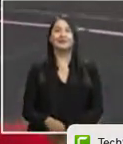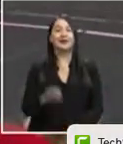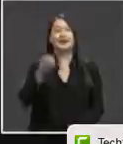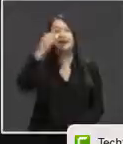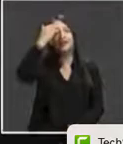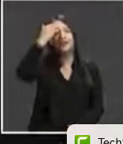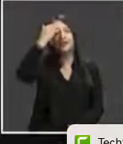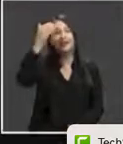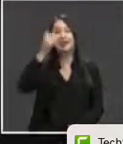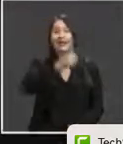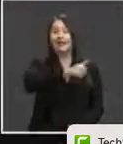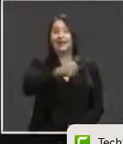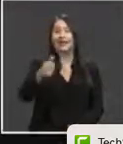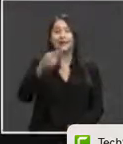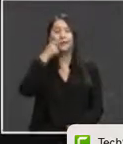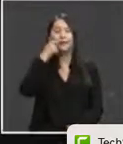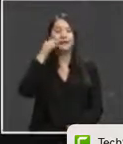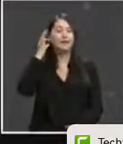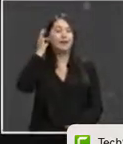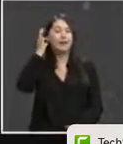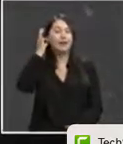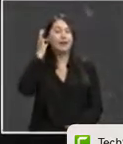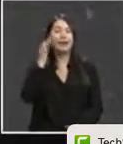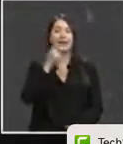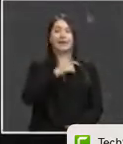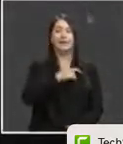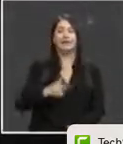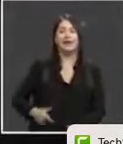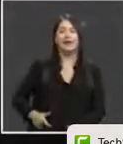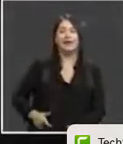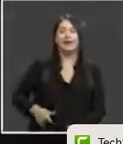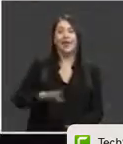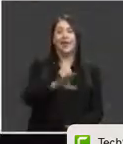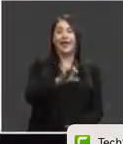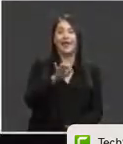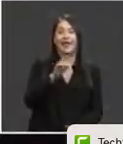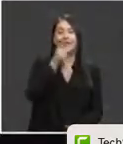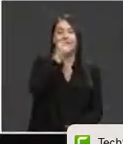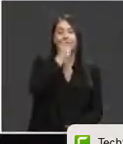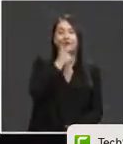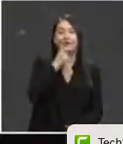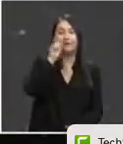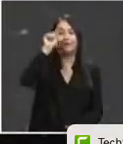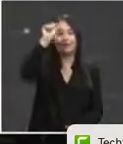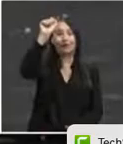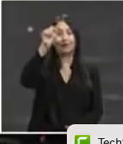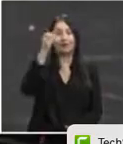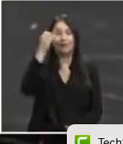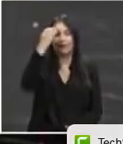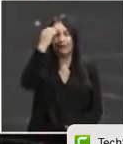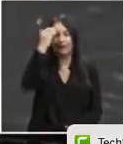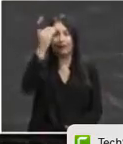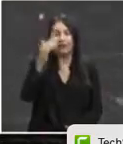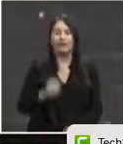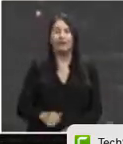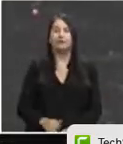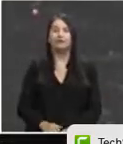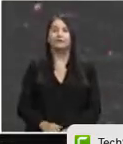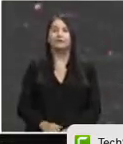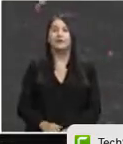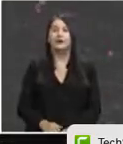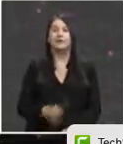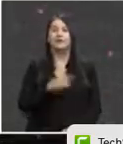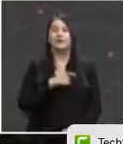Muy buenos días a todos y a todas. Presidente electo Gabriel Boric, muy buenos días. Al presidente de la